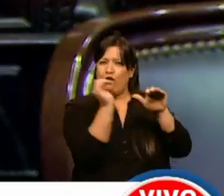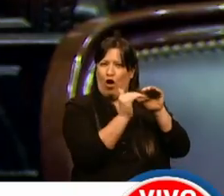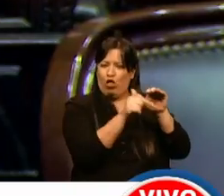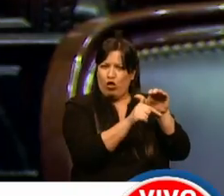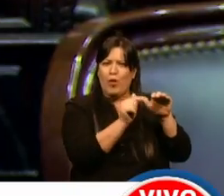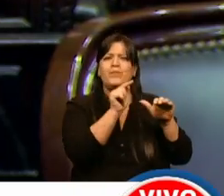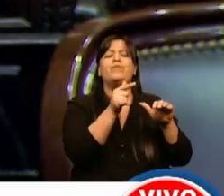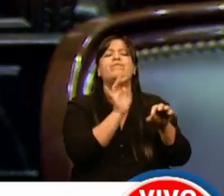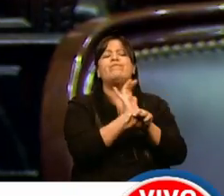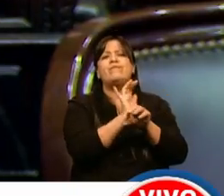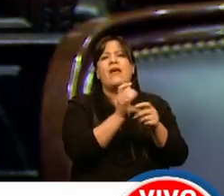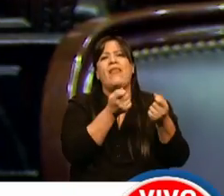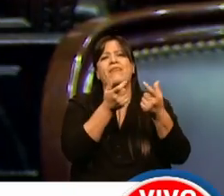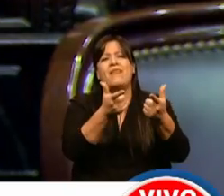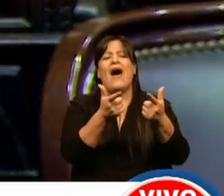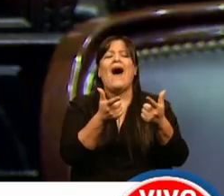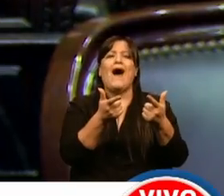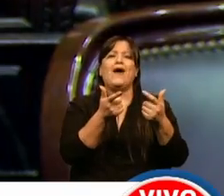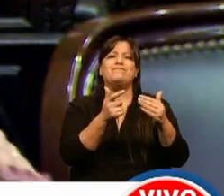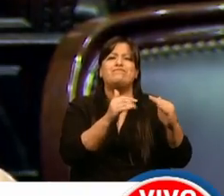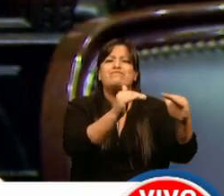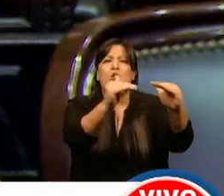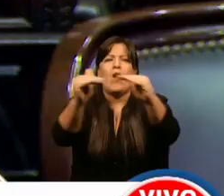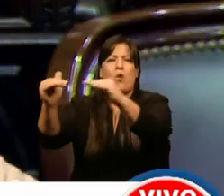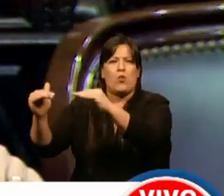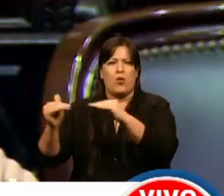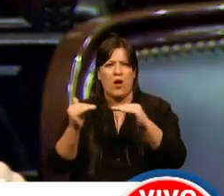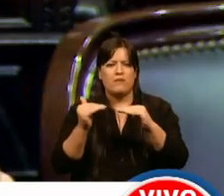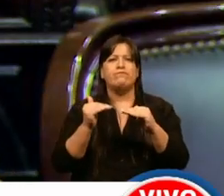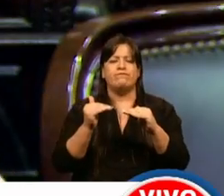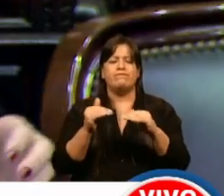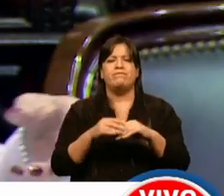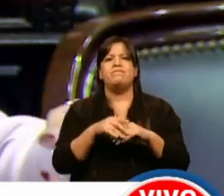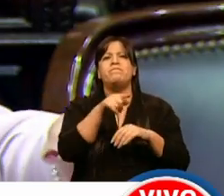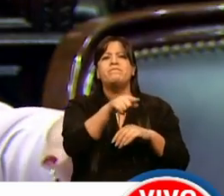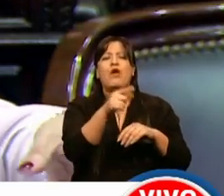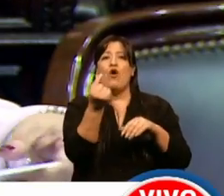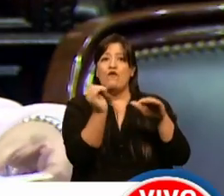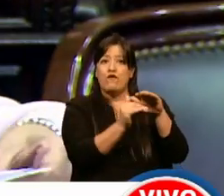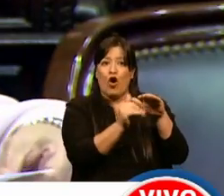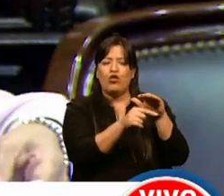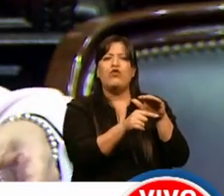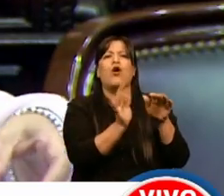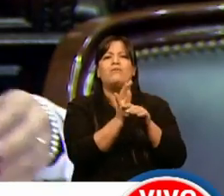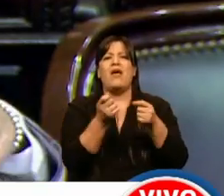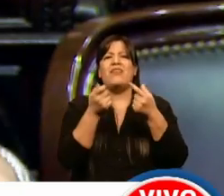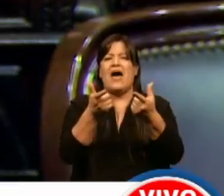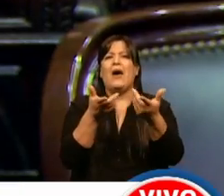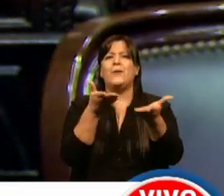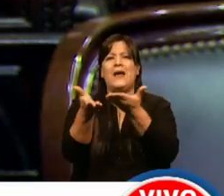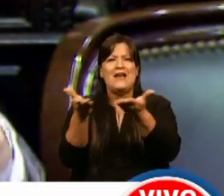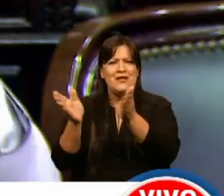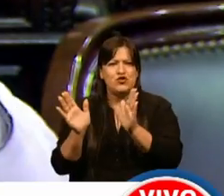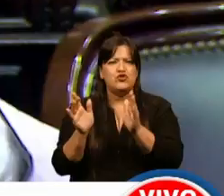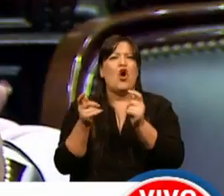viene a equilibrar a darle una mayor y un mayor beneficio aquellas